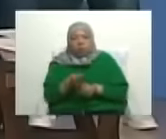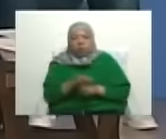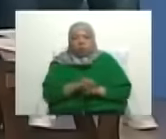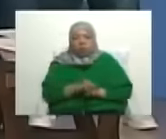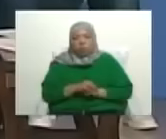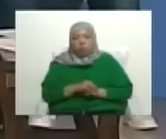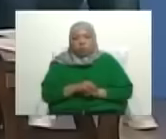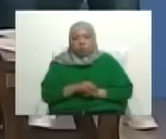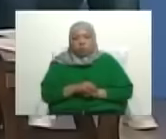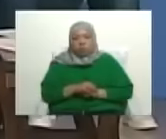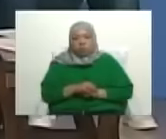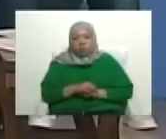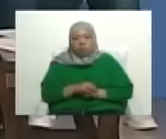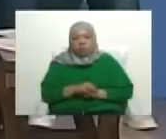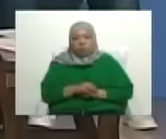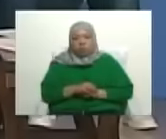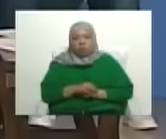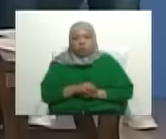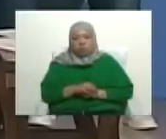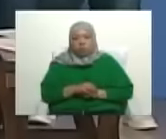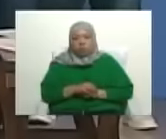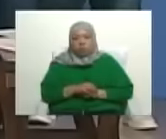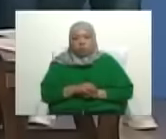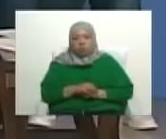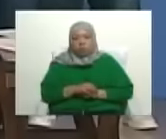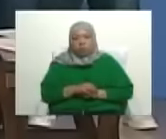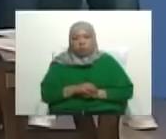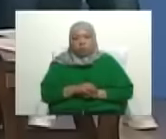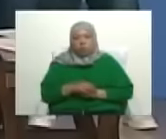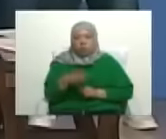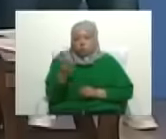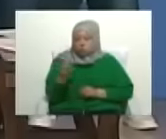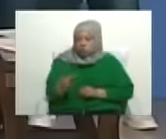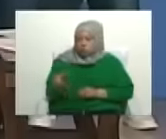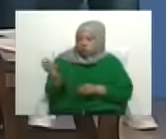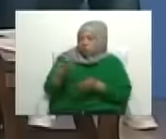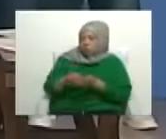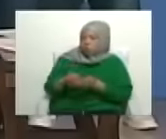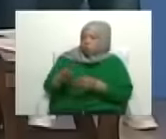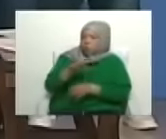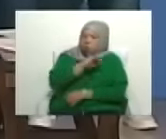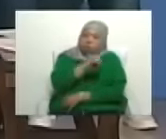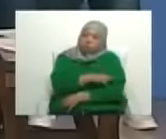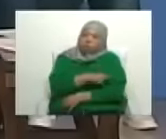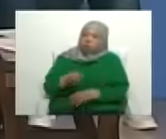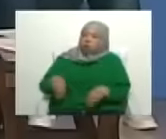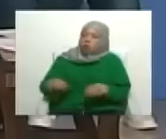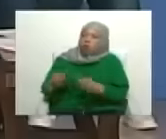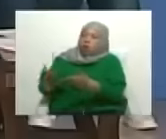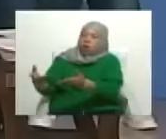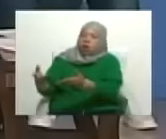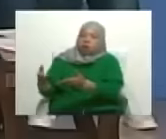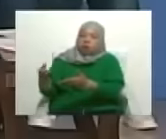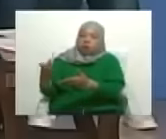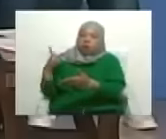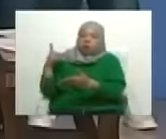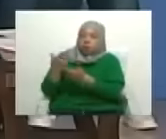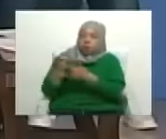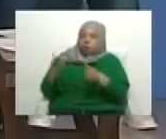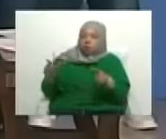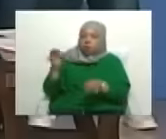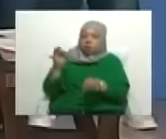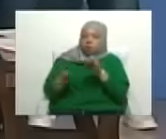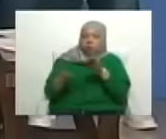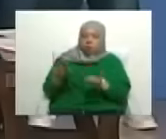es que no nos quede más remedio por el fenómeno de revictimización que entregarles el poder, pues, para poder ser libres,